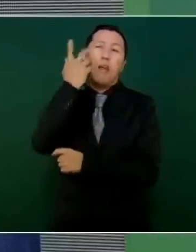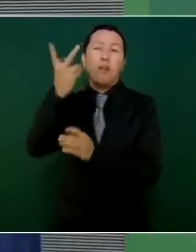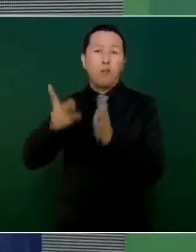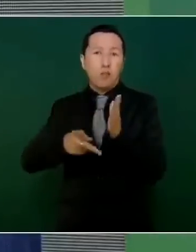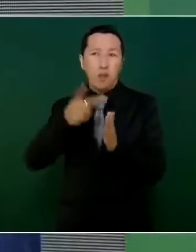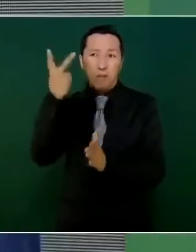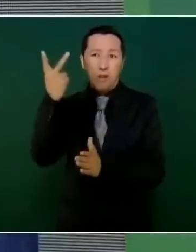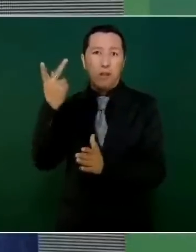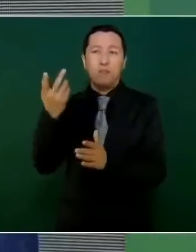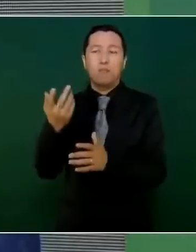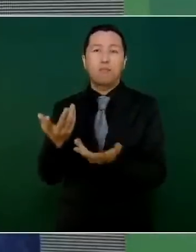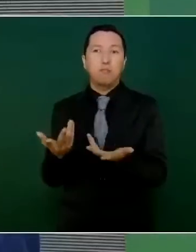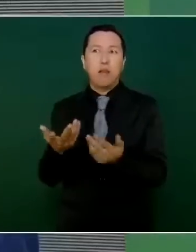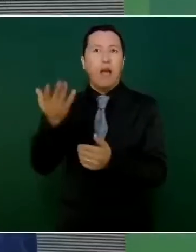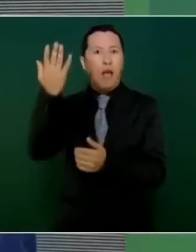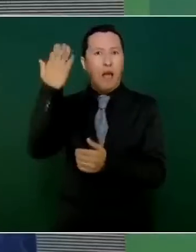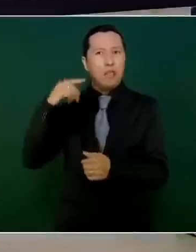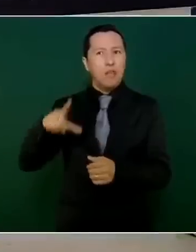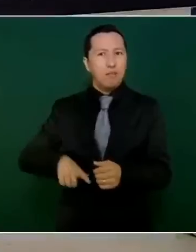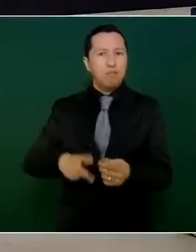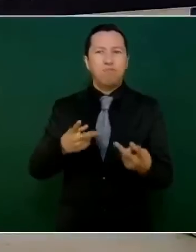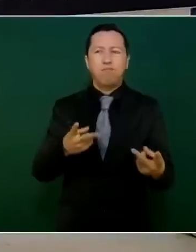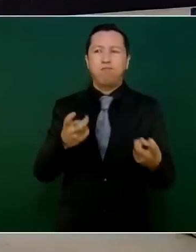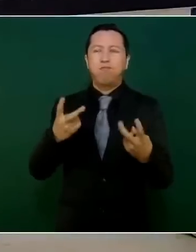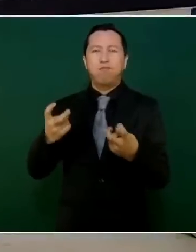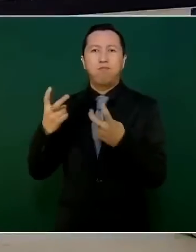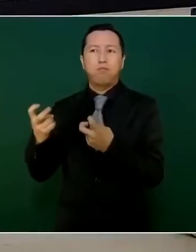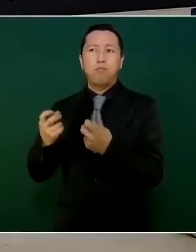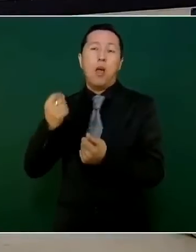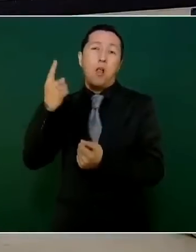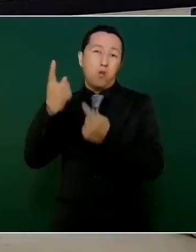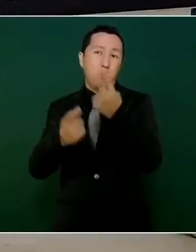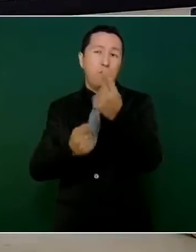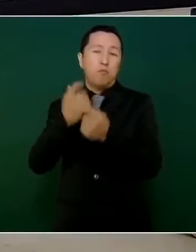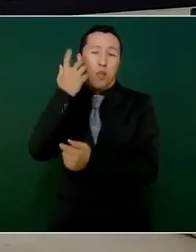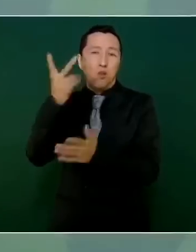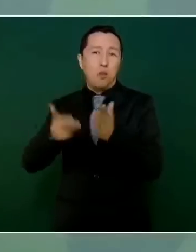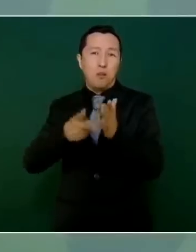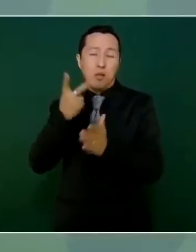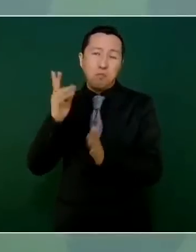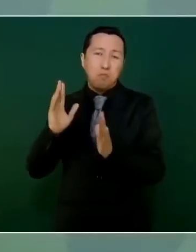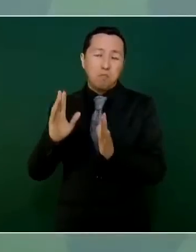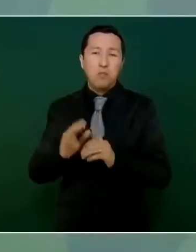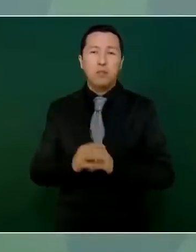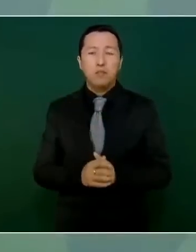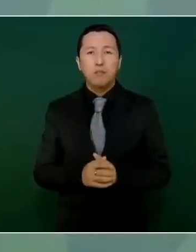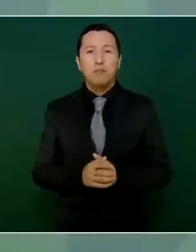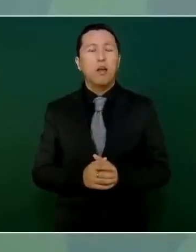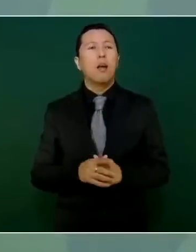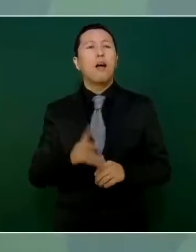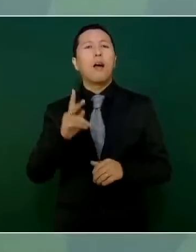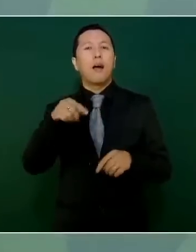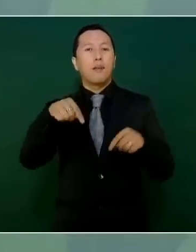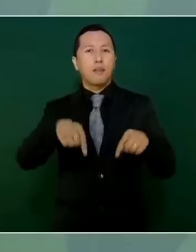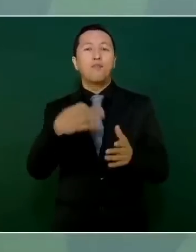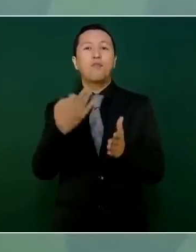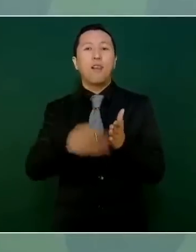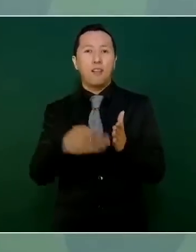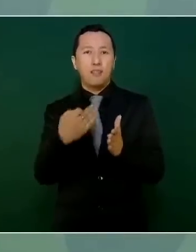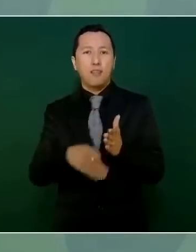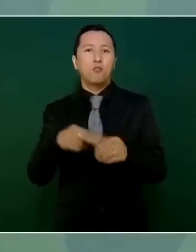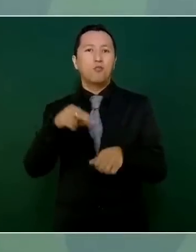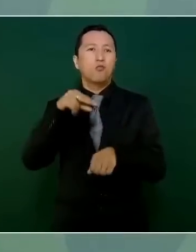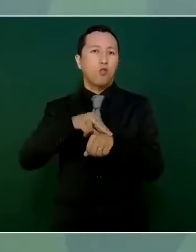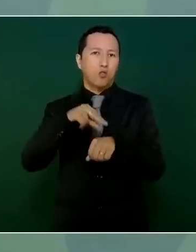por el saqueo que hacían, que llevaban a cabo. Bueno, no tenemos médicos generales, pero tampoco tenemos, o mucho